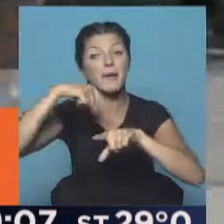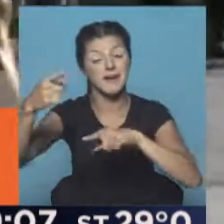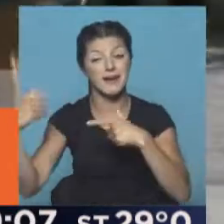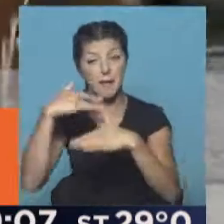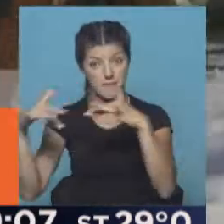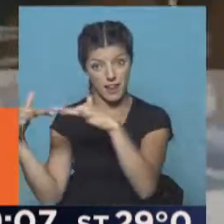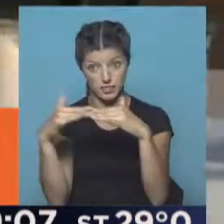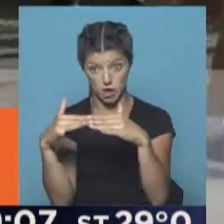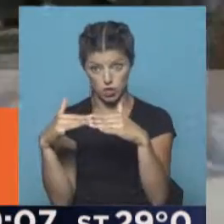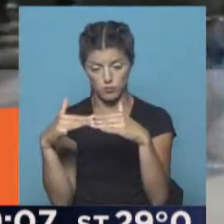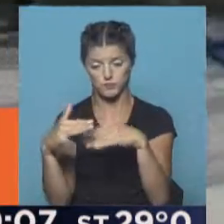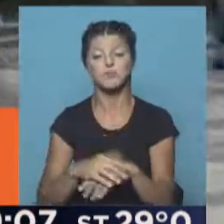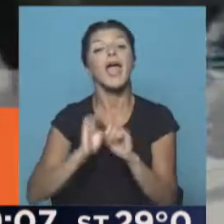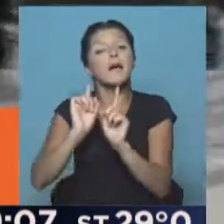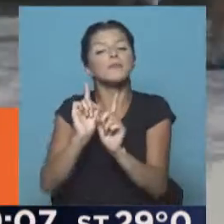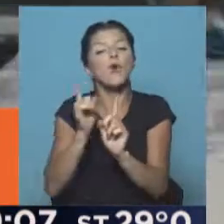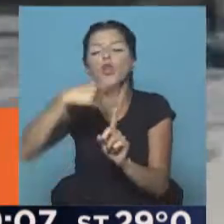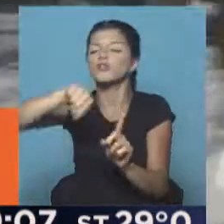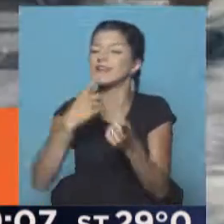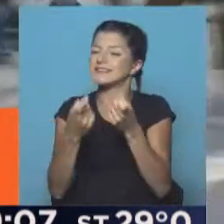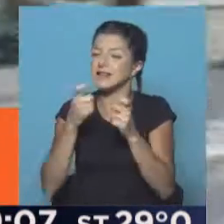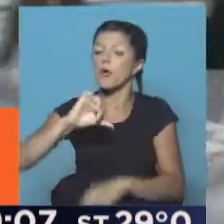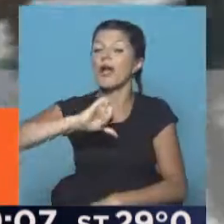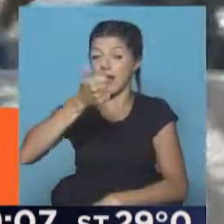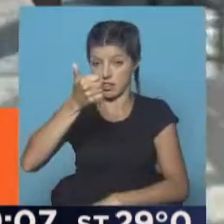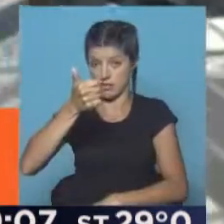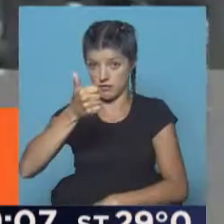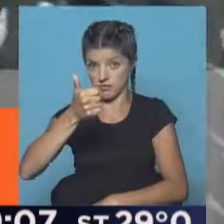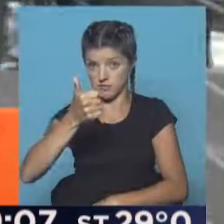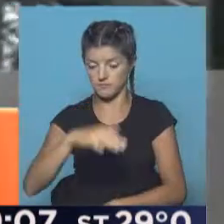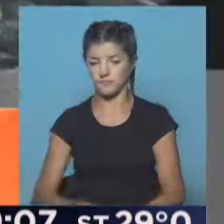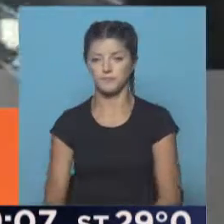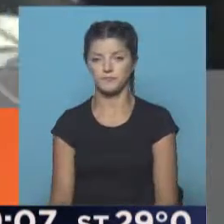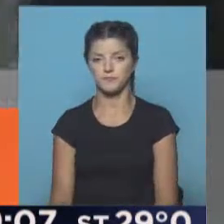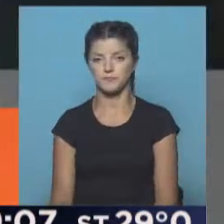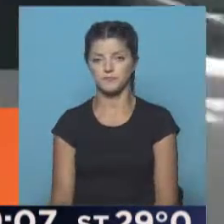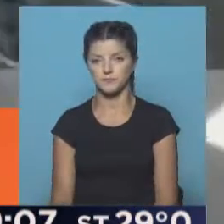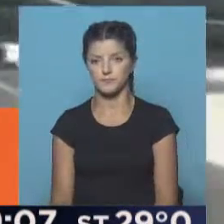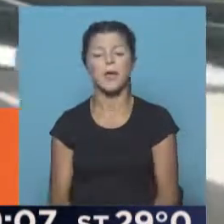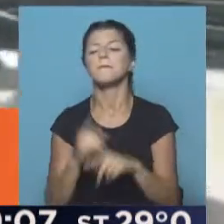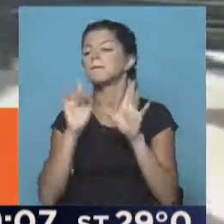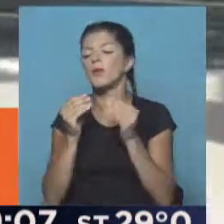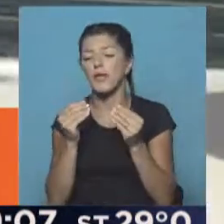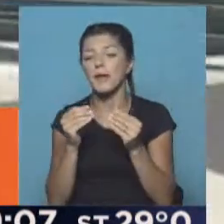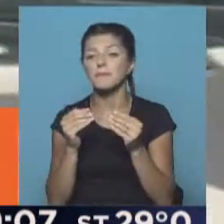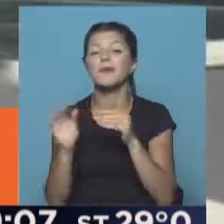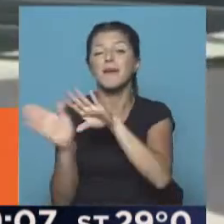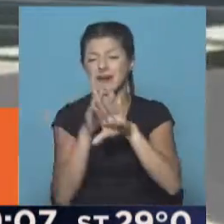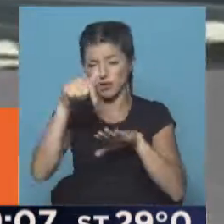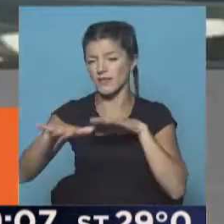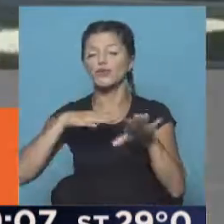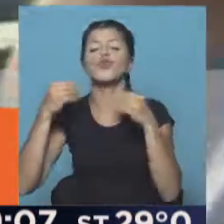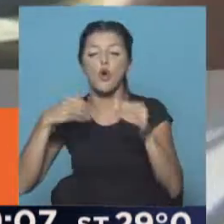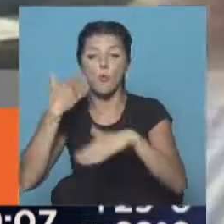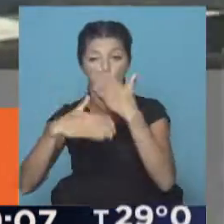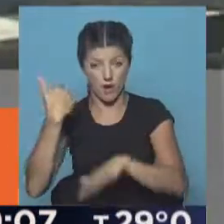selección necesitará de un resultado positivo, una victoria, para, independientemente del nivel actual, más allá